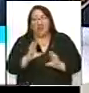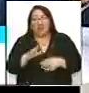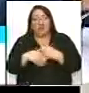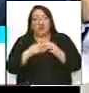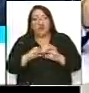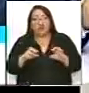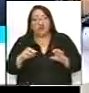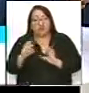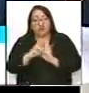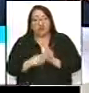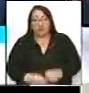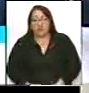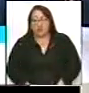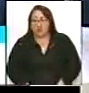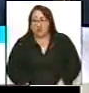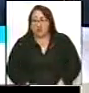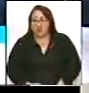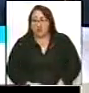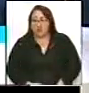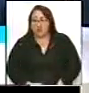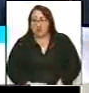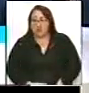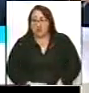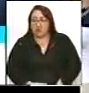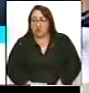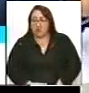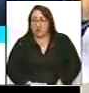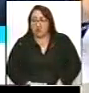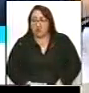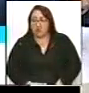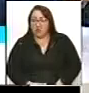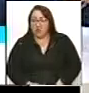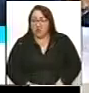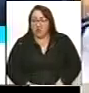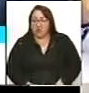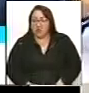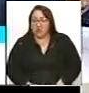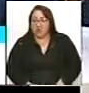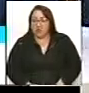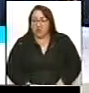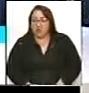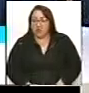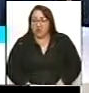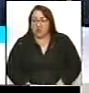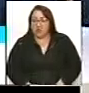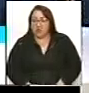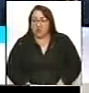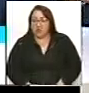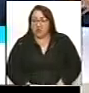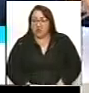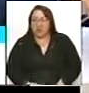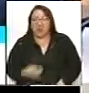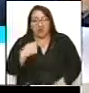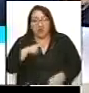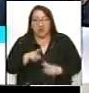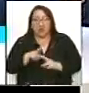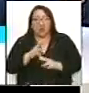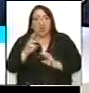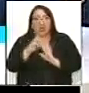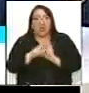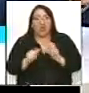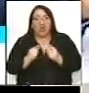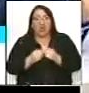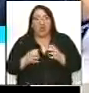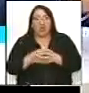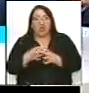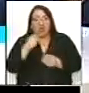población regional tiene más confianza en sus movimientos regionales porque tienen la visión regional, la visión del local, conocen